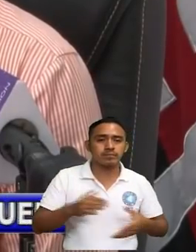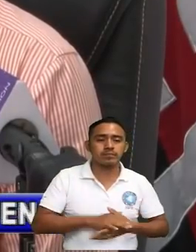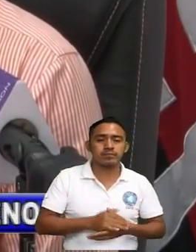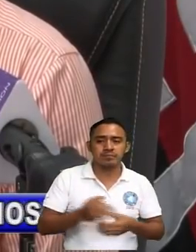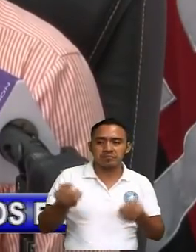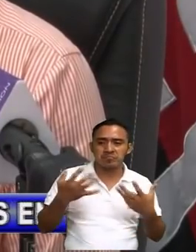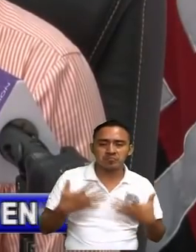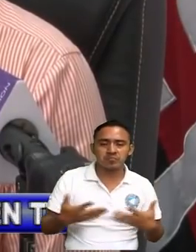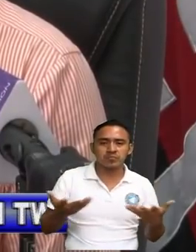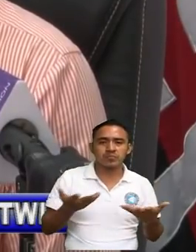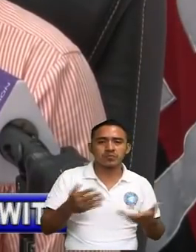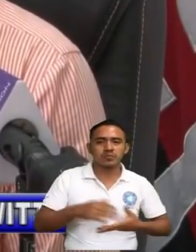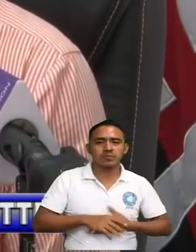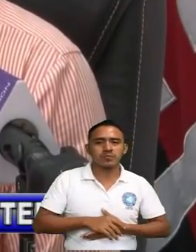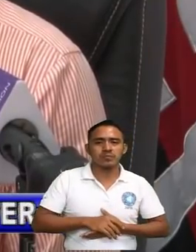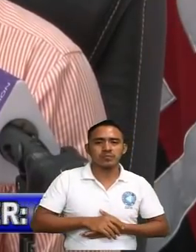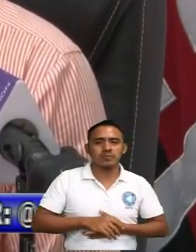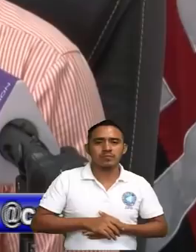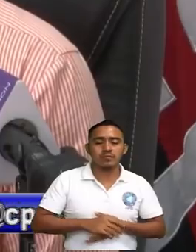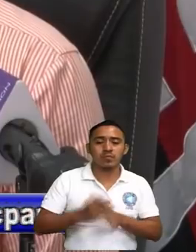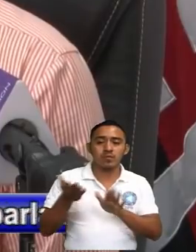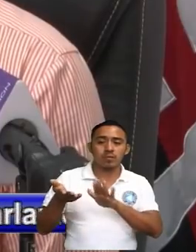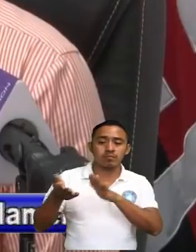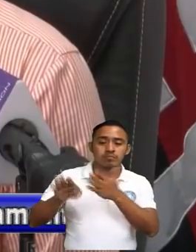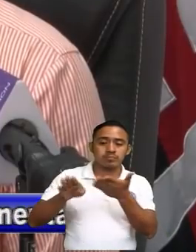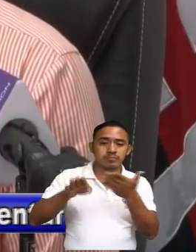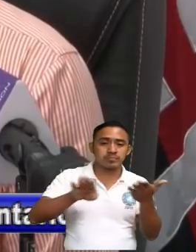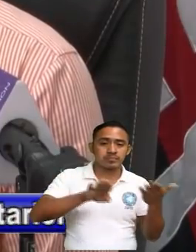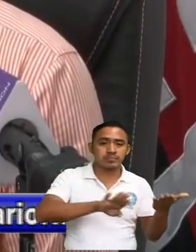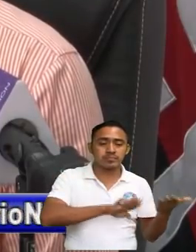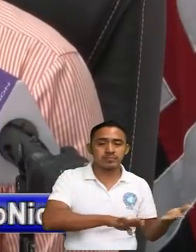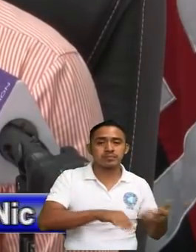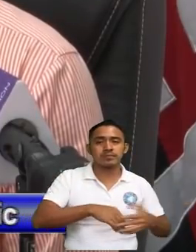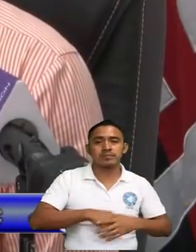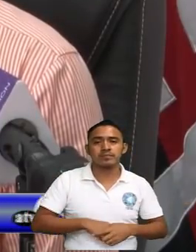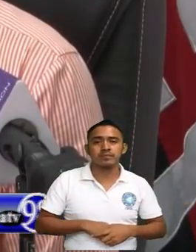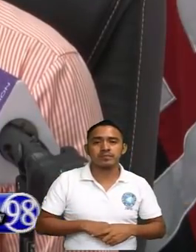que nos decían, la mortalidad